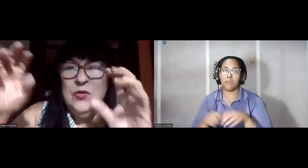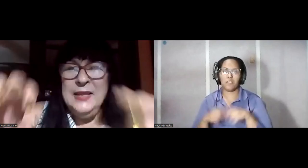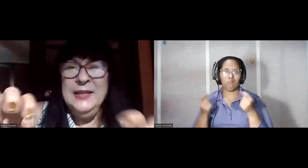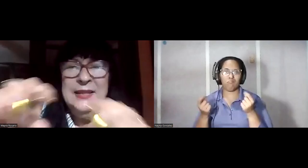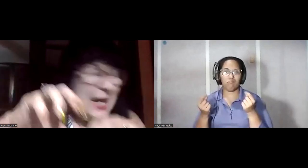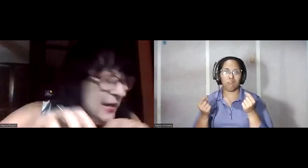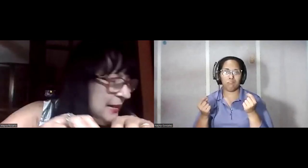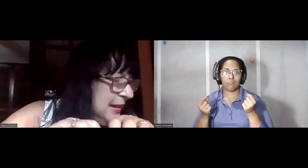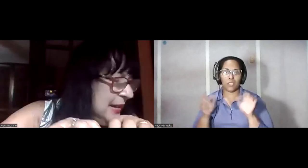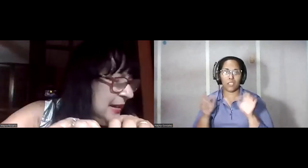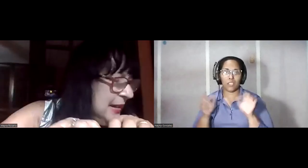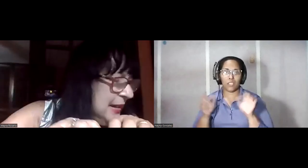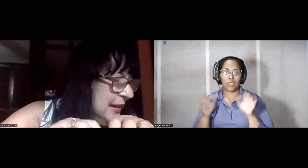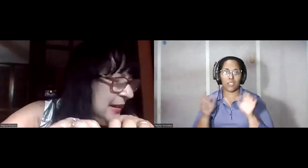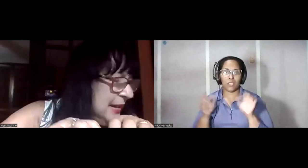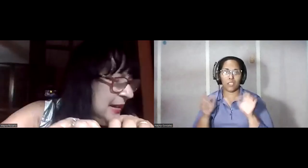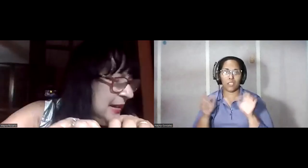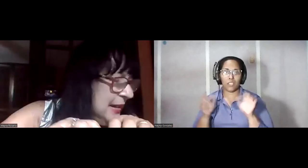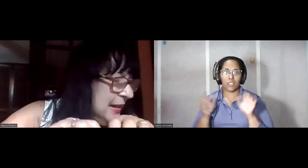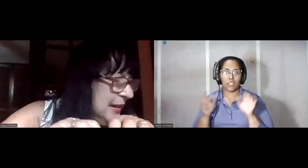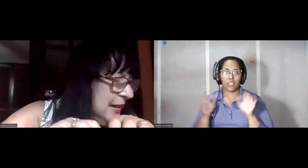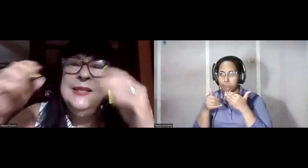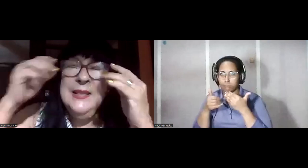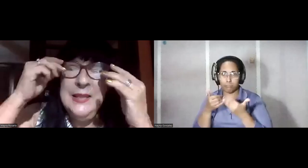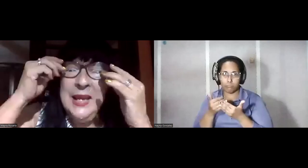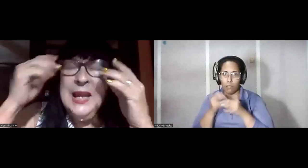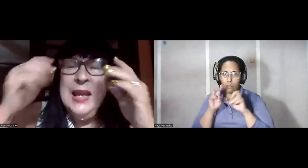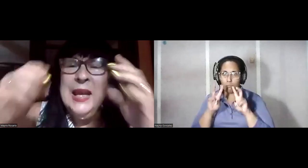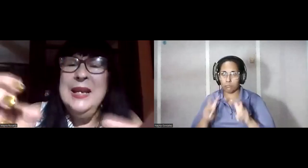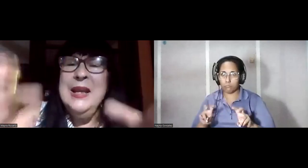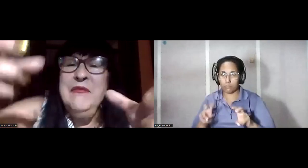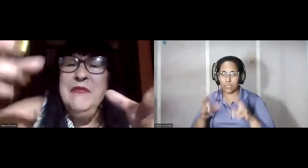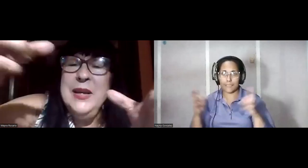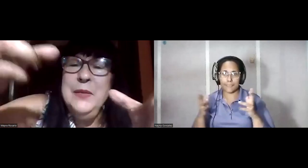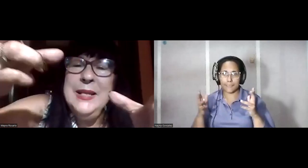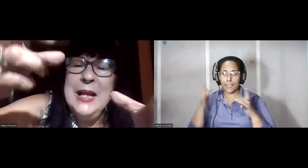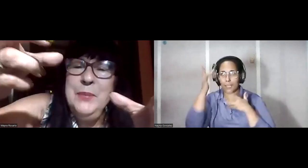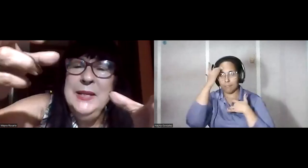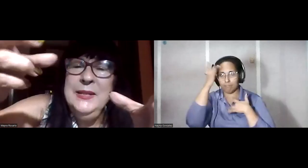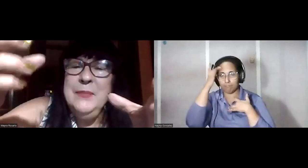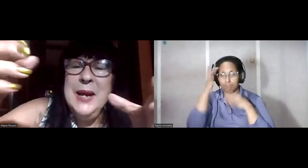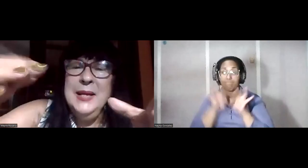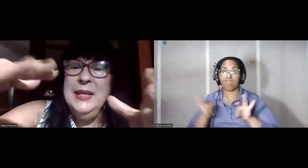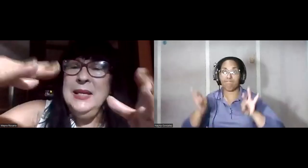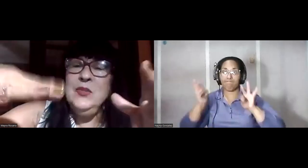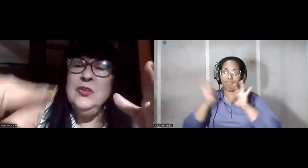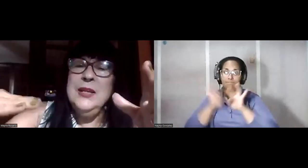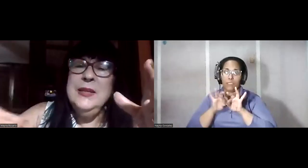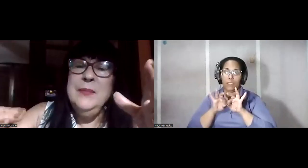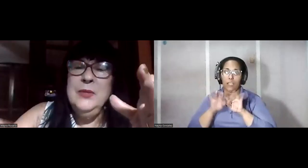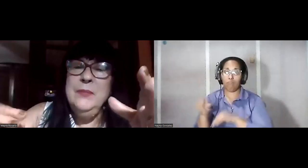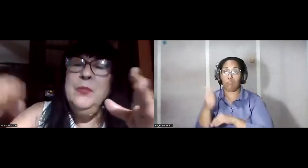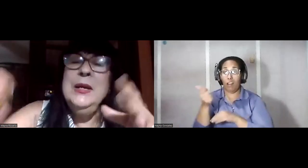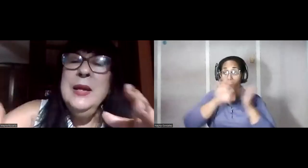se concentra toda la propaganda y todo el análisis en la enfermedad principal y